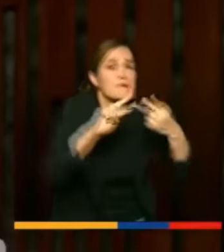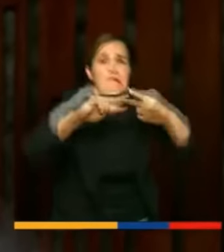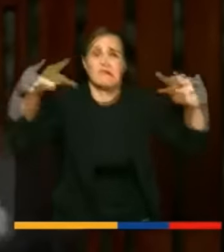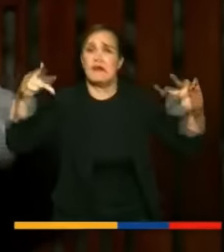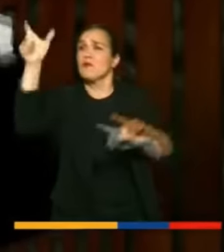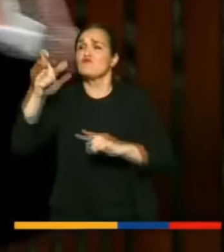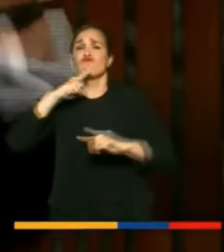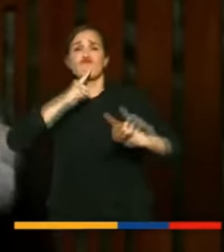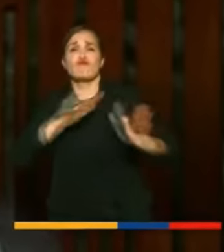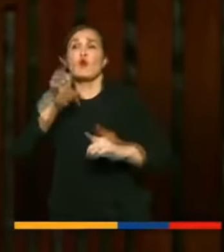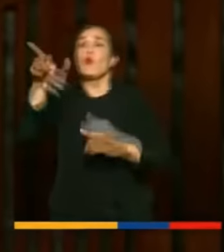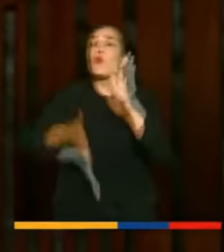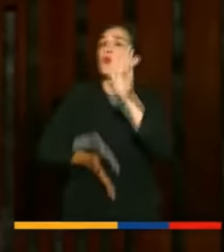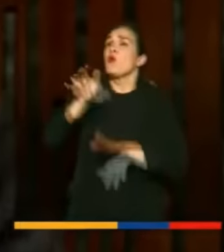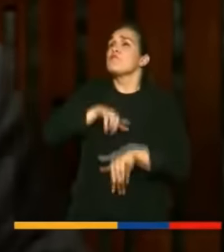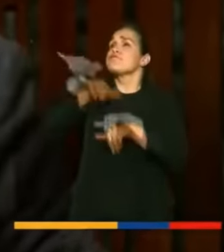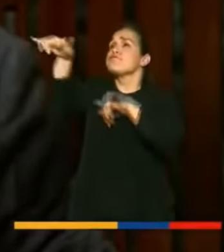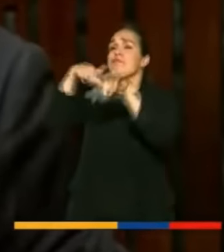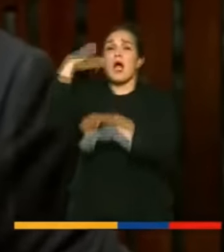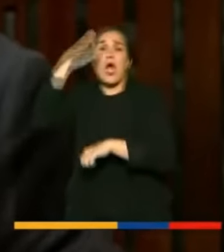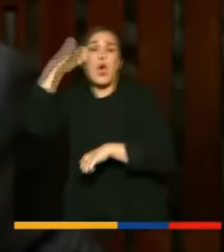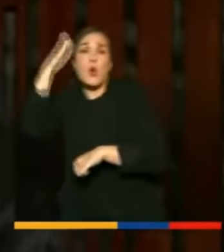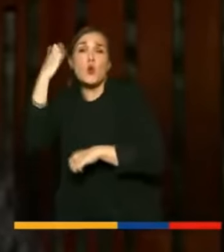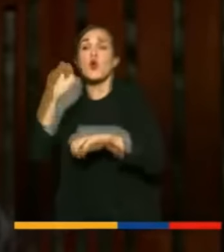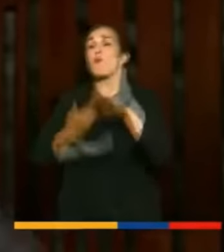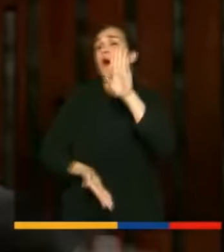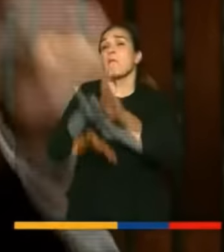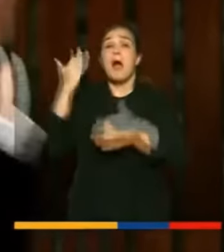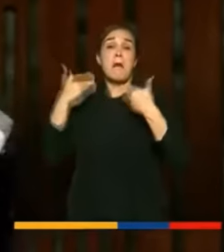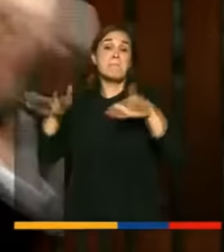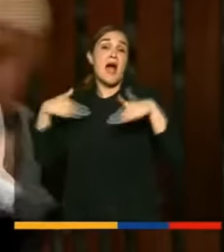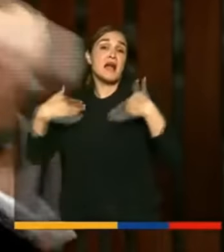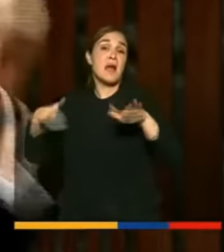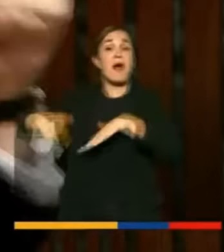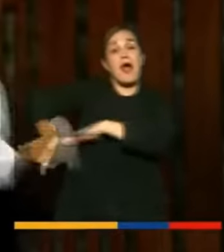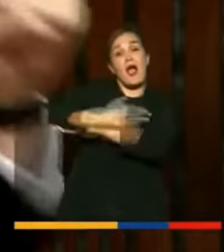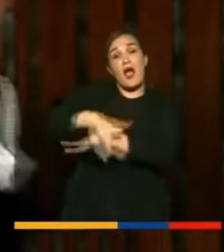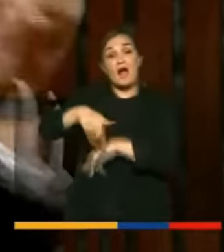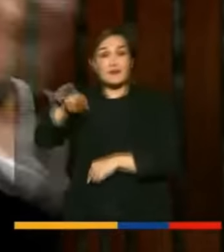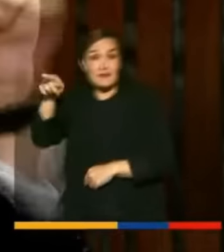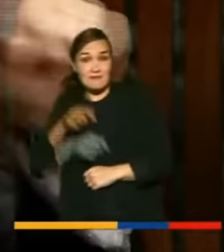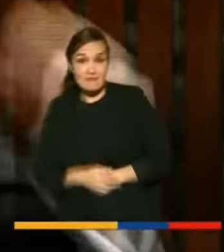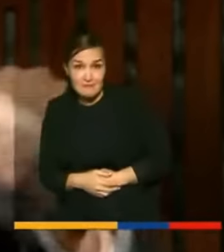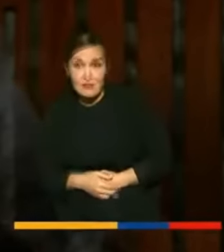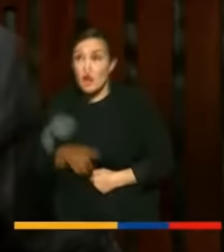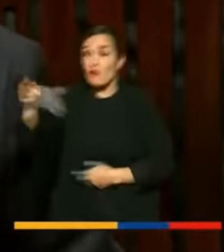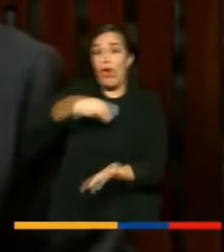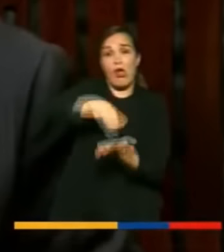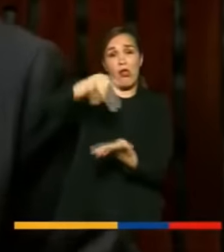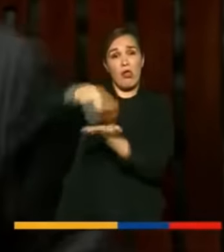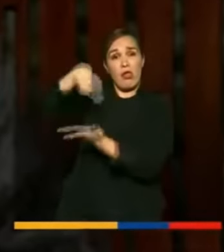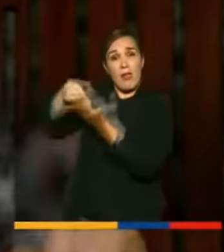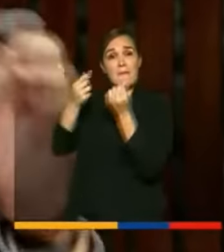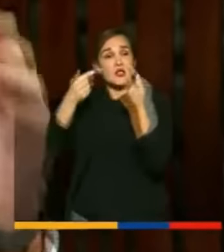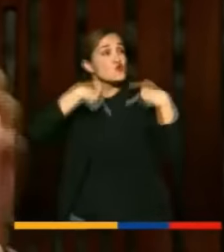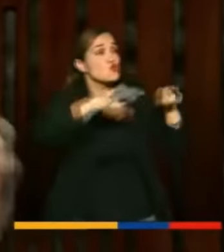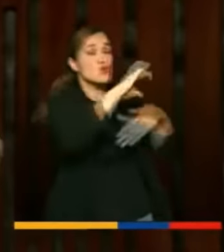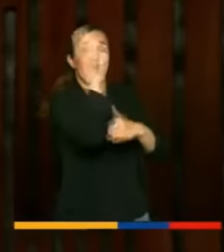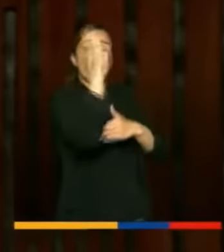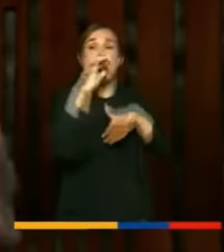Mientras usted viaja por Europa o por las calles de Panamá, mientras usted derrocha los impuestos de los colombianos